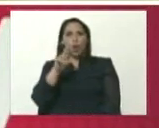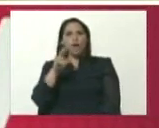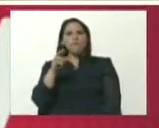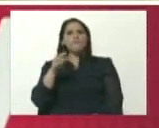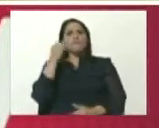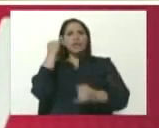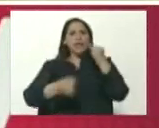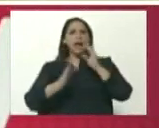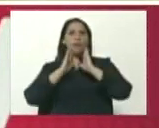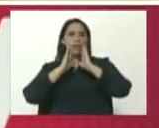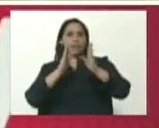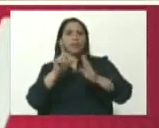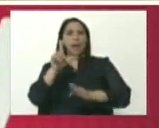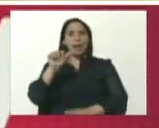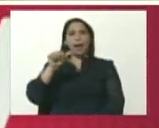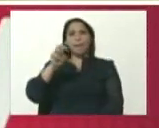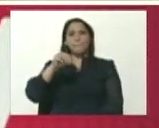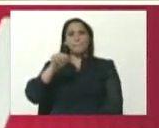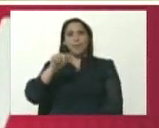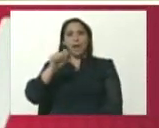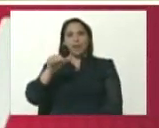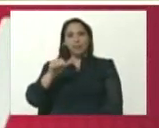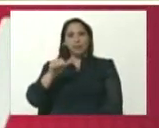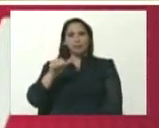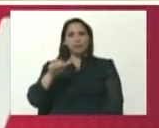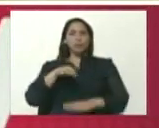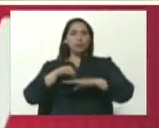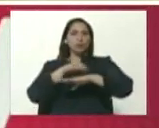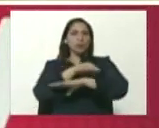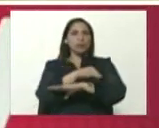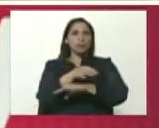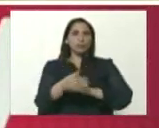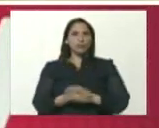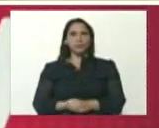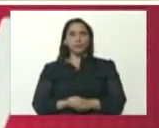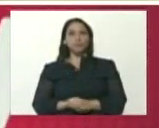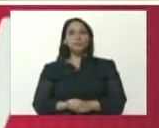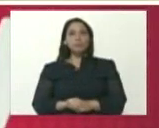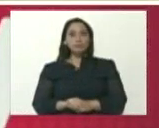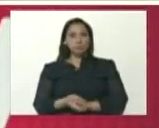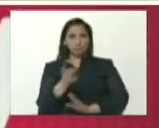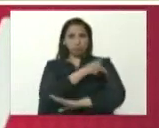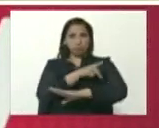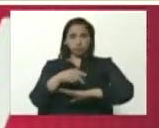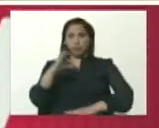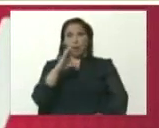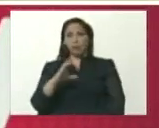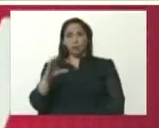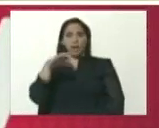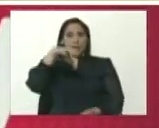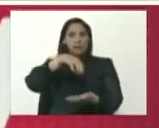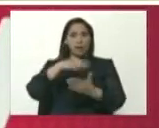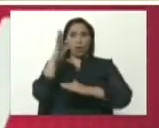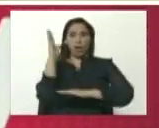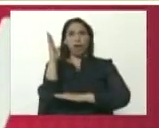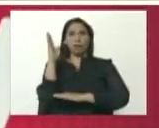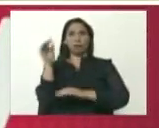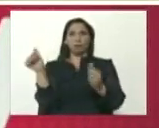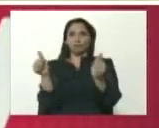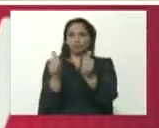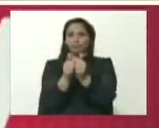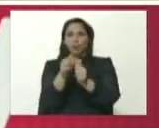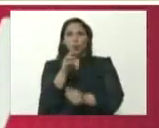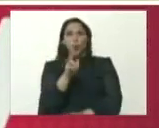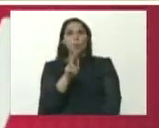avenida La Mata, cancha techada, municipio Palavecino, parroquia Cabudare, en el estado Lara, con las